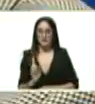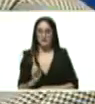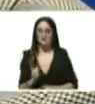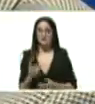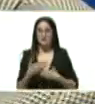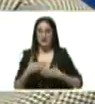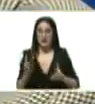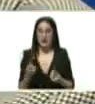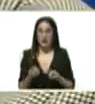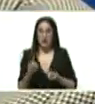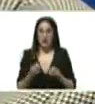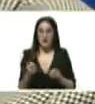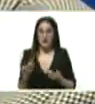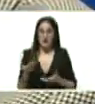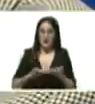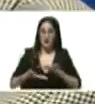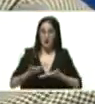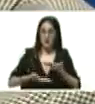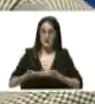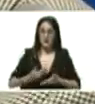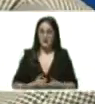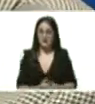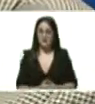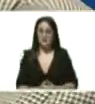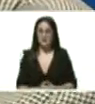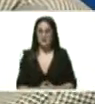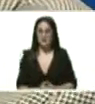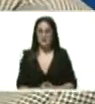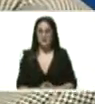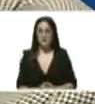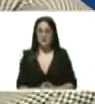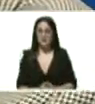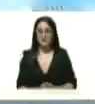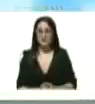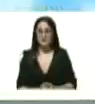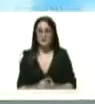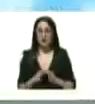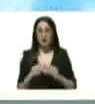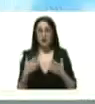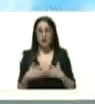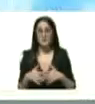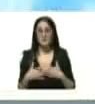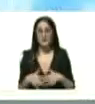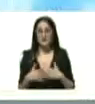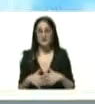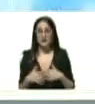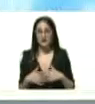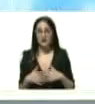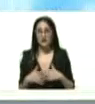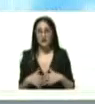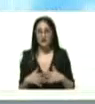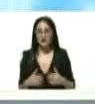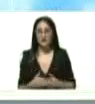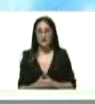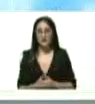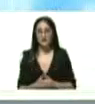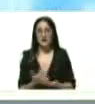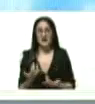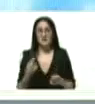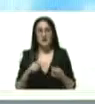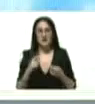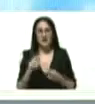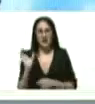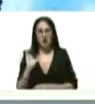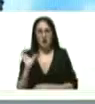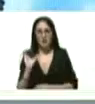económica y comercial con Colombia va ahí donde yo le digo a los empresarios: ¿qué vamos a venderle a